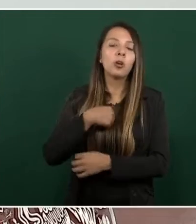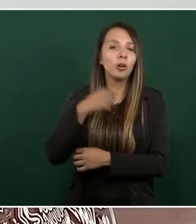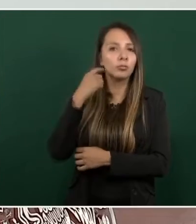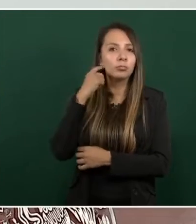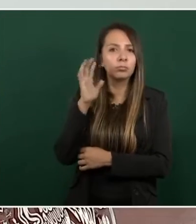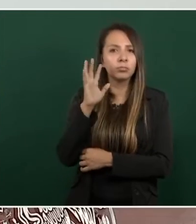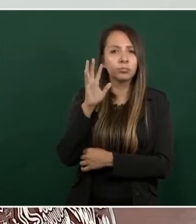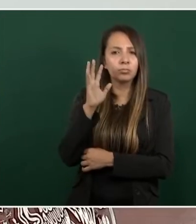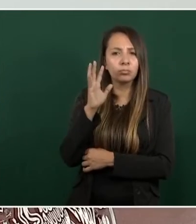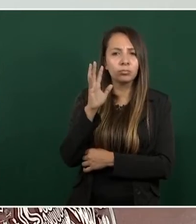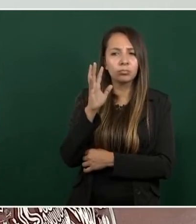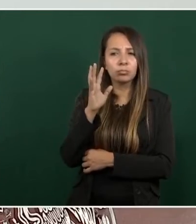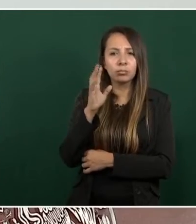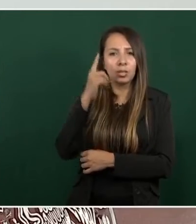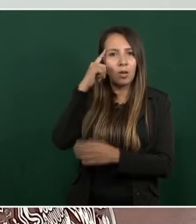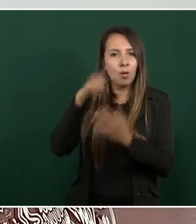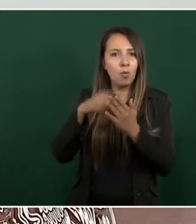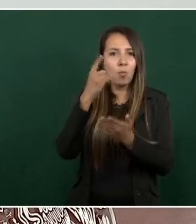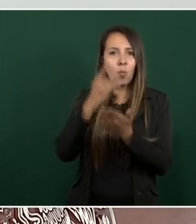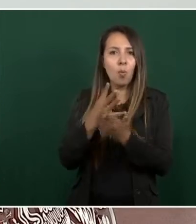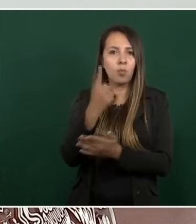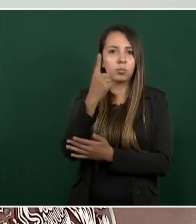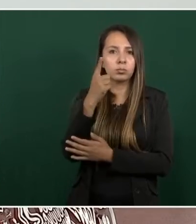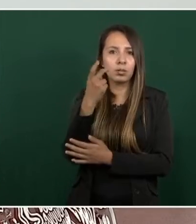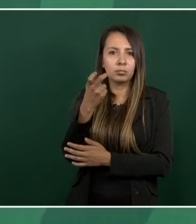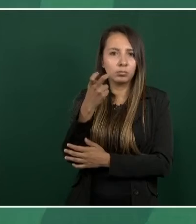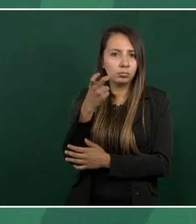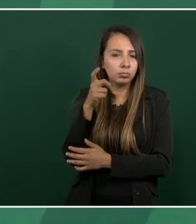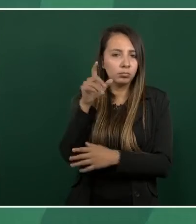fue el caso de